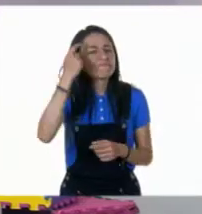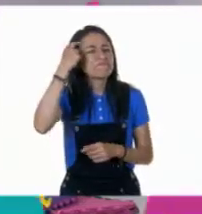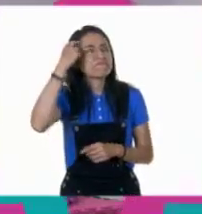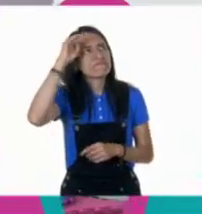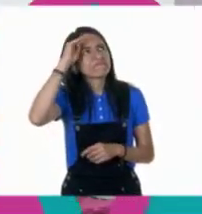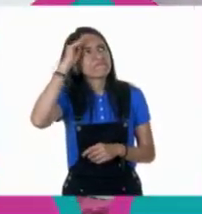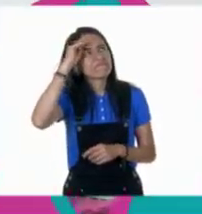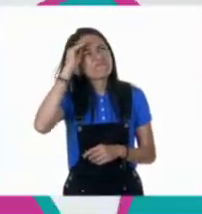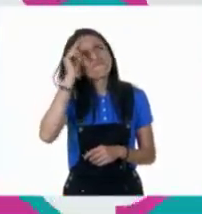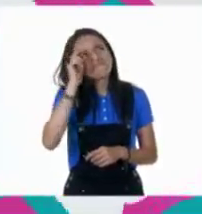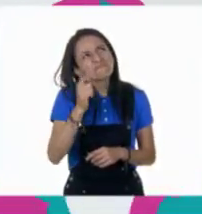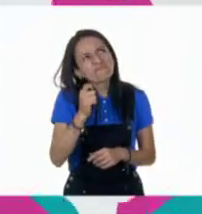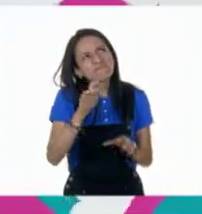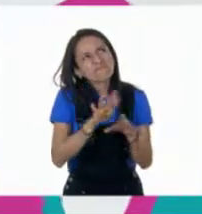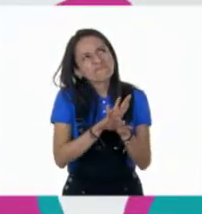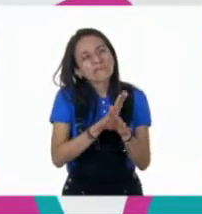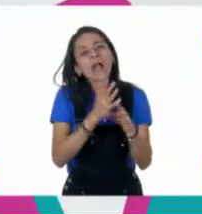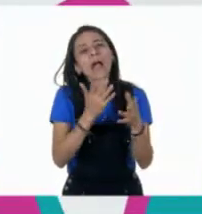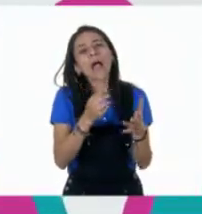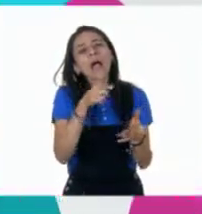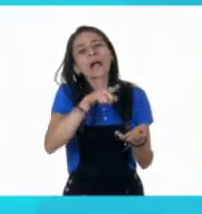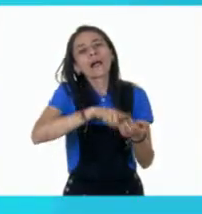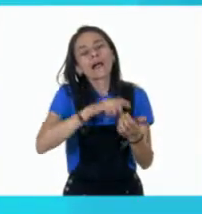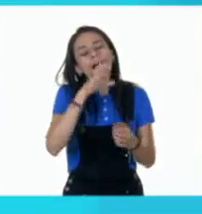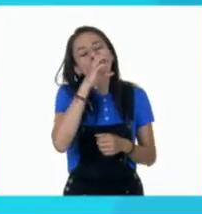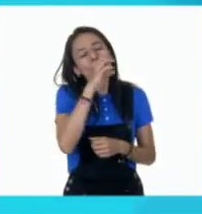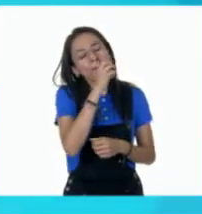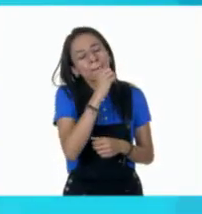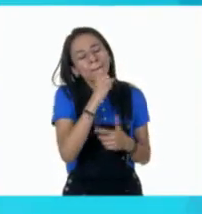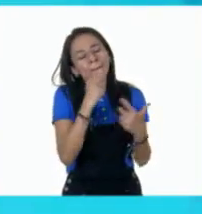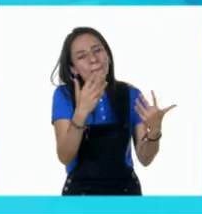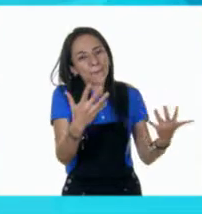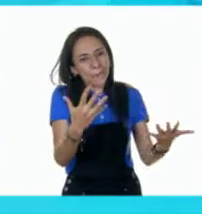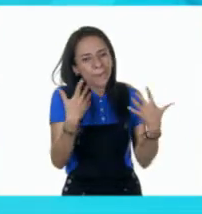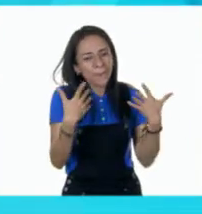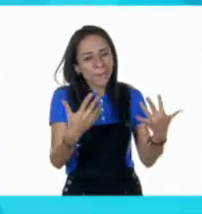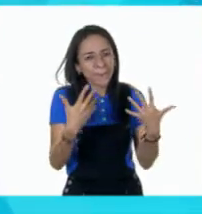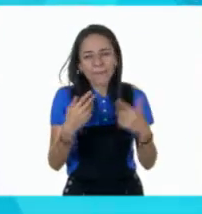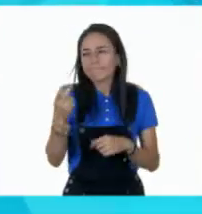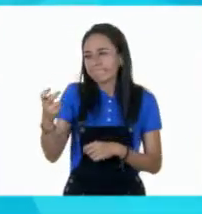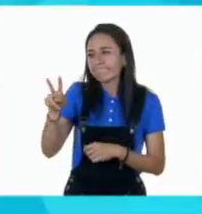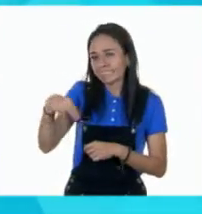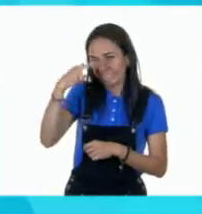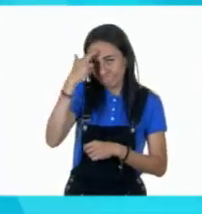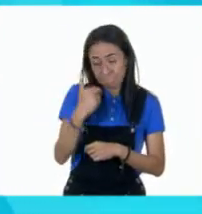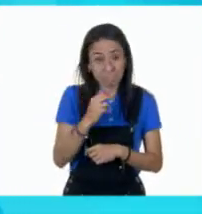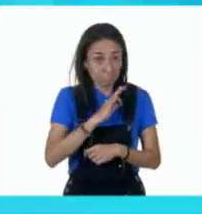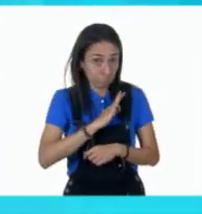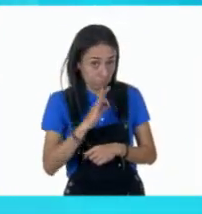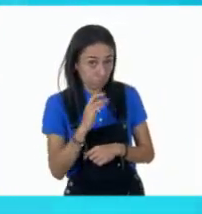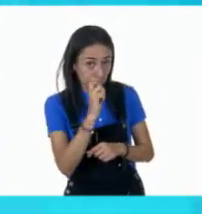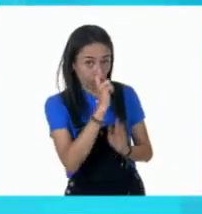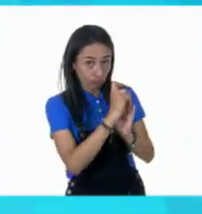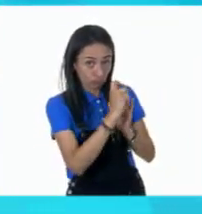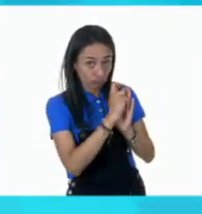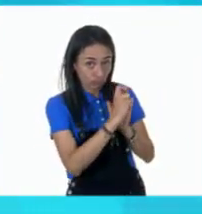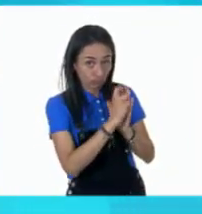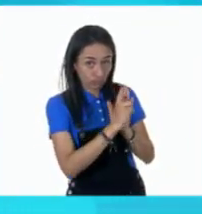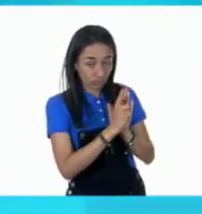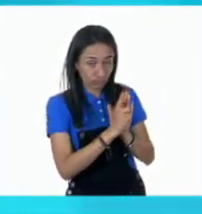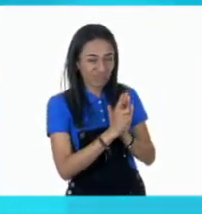porque hace calor. Hace calor, exacto. ¿Qué te parece si eso lo ponemos? Ajá. Que hace